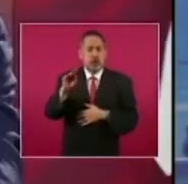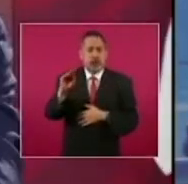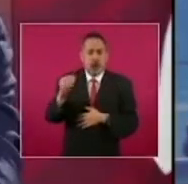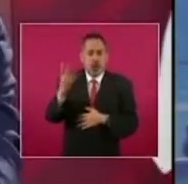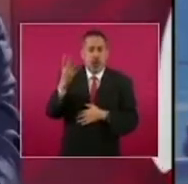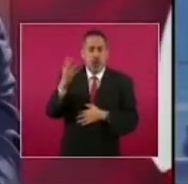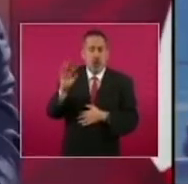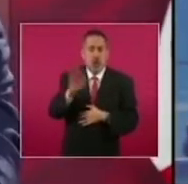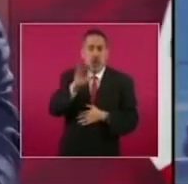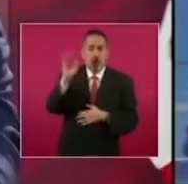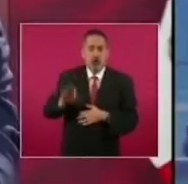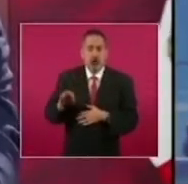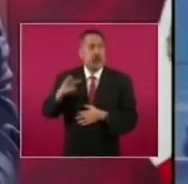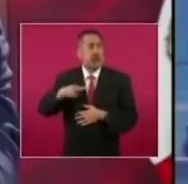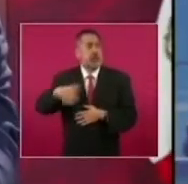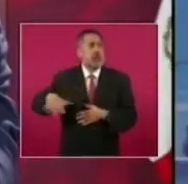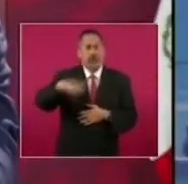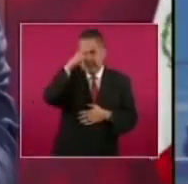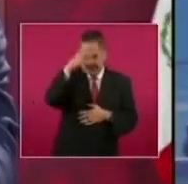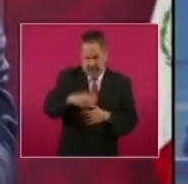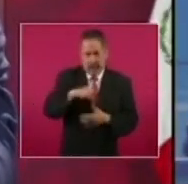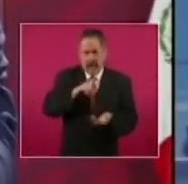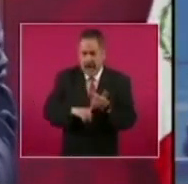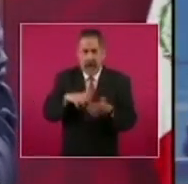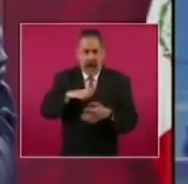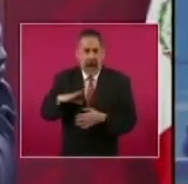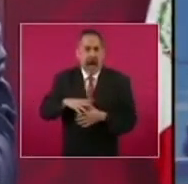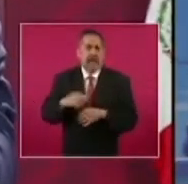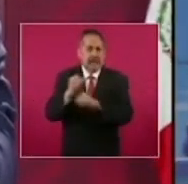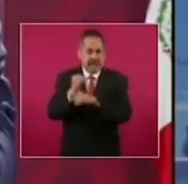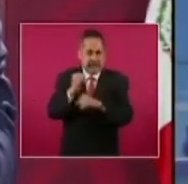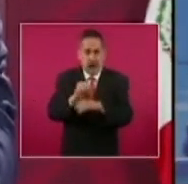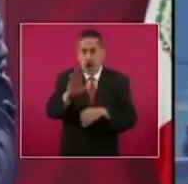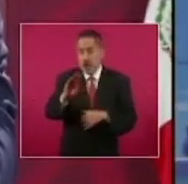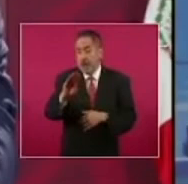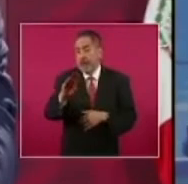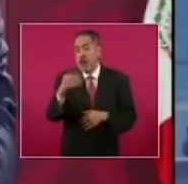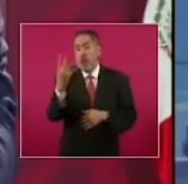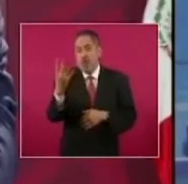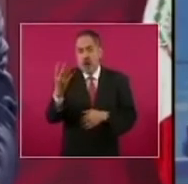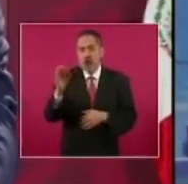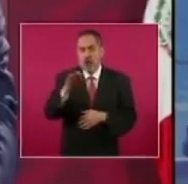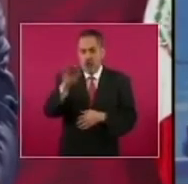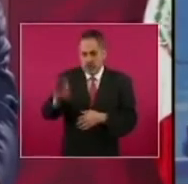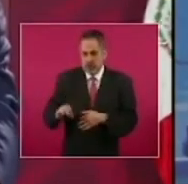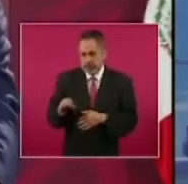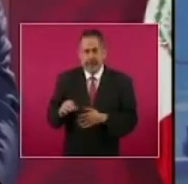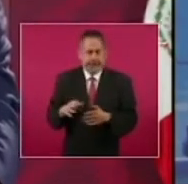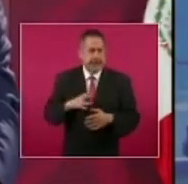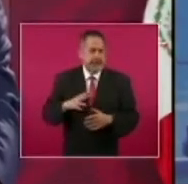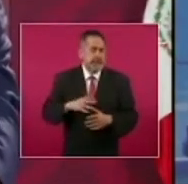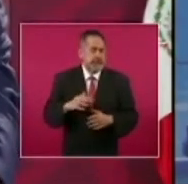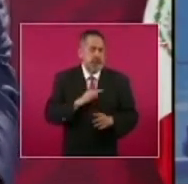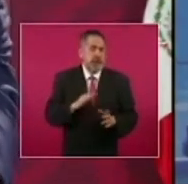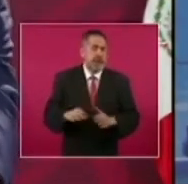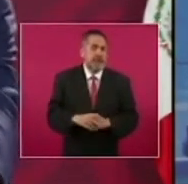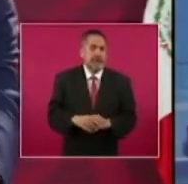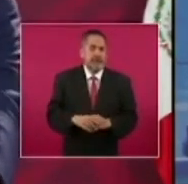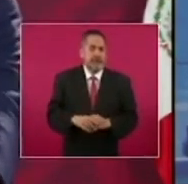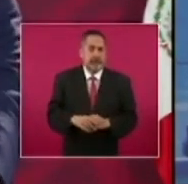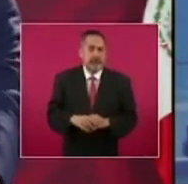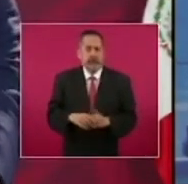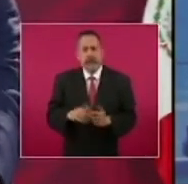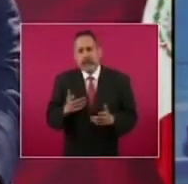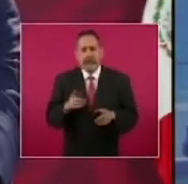mixta que administra la red compartida tiene una cobertura de más de 70% de México